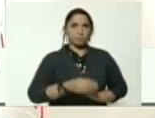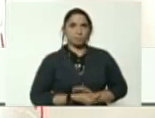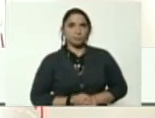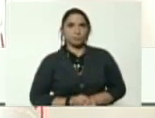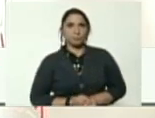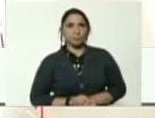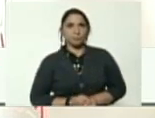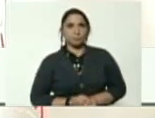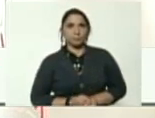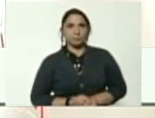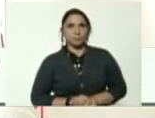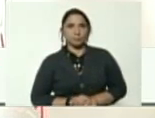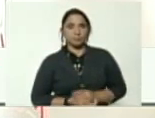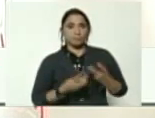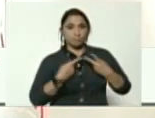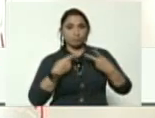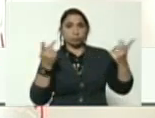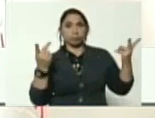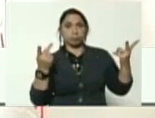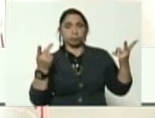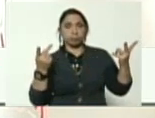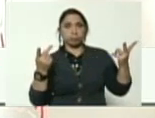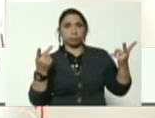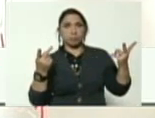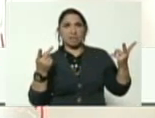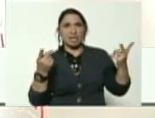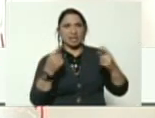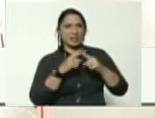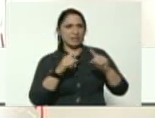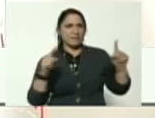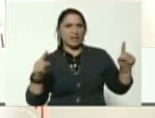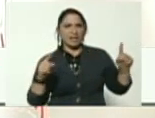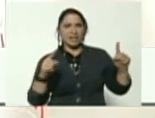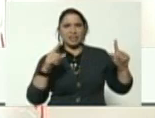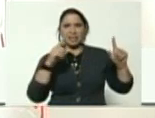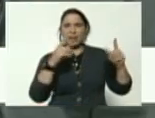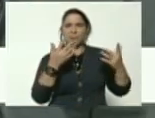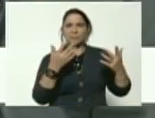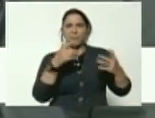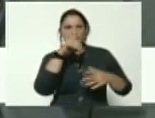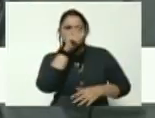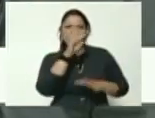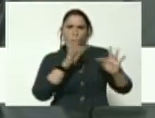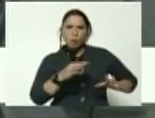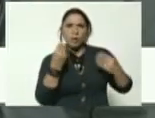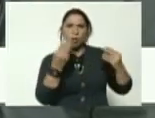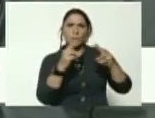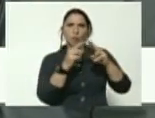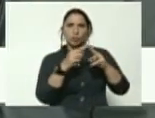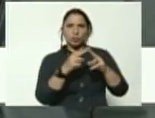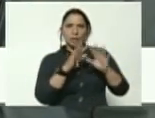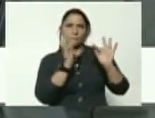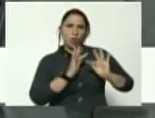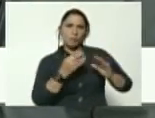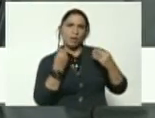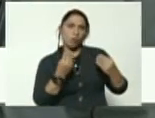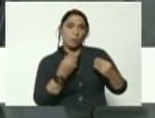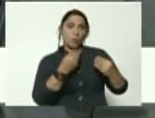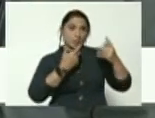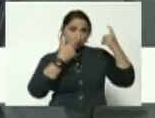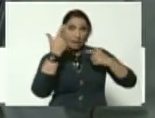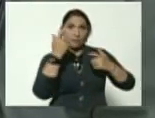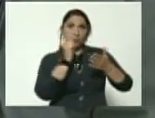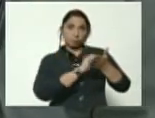a proyectarse en los medios una imagen completamente distorsionada del comandante. La forma de contrarrestar esto fue que el comandante